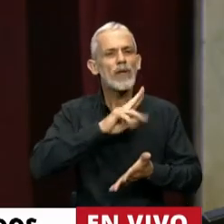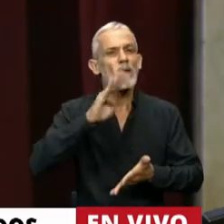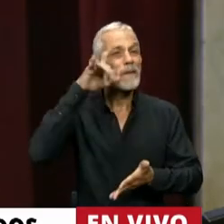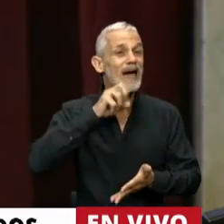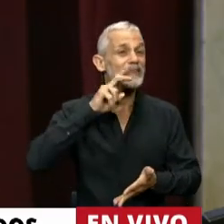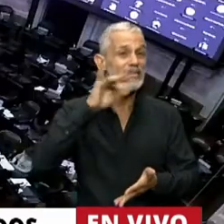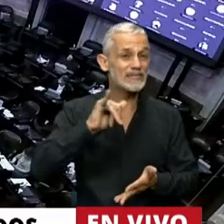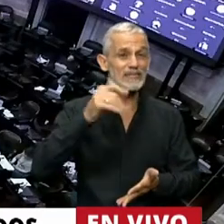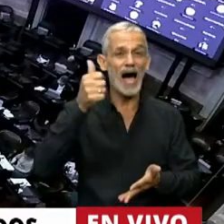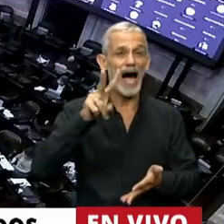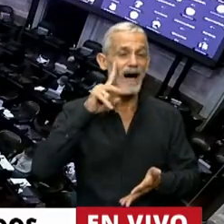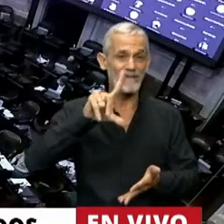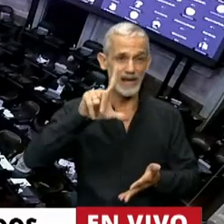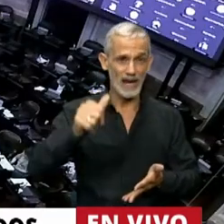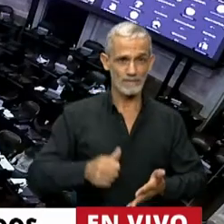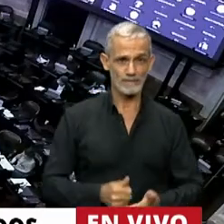Ávila.